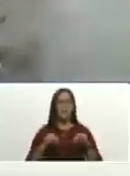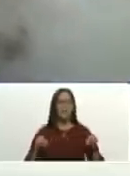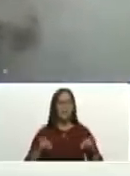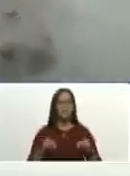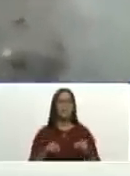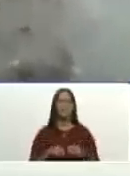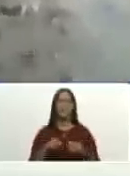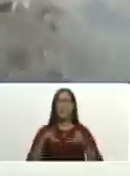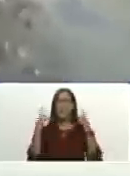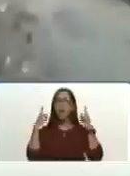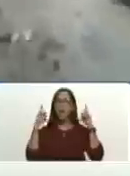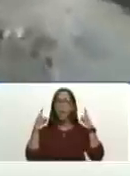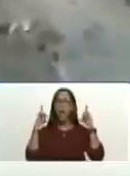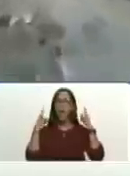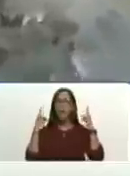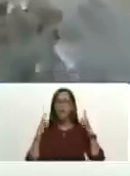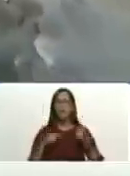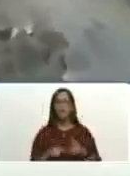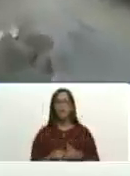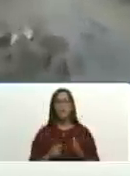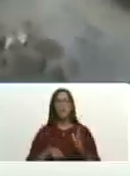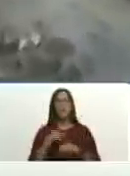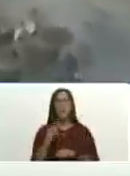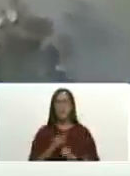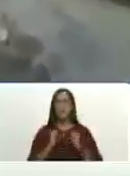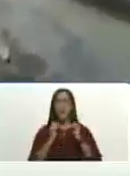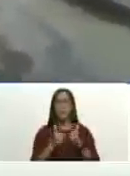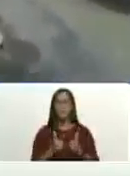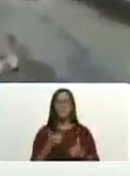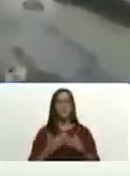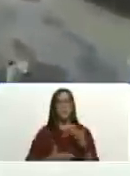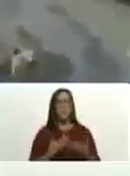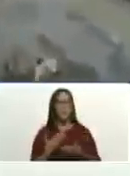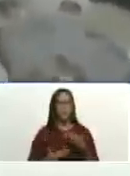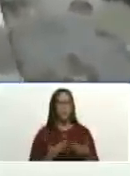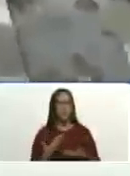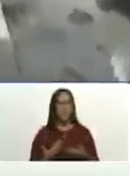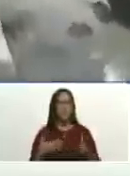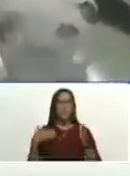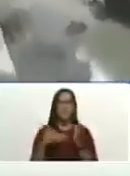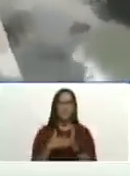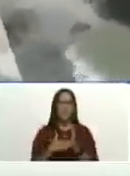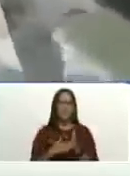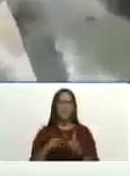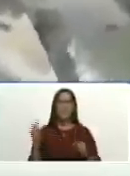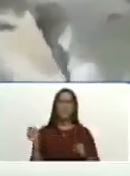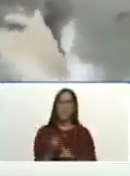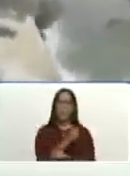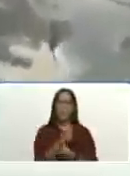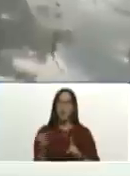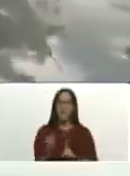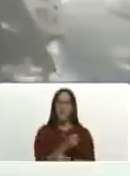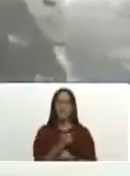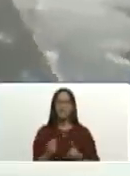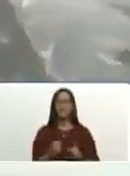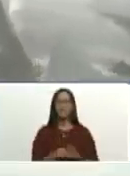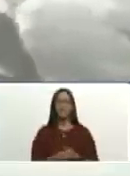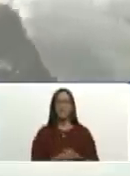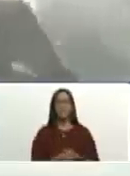Macuto, de La Guaira, y luego empezar un proceso de ataques violentos contra instituciones del